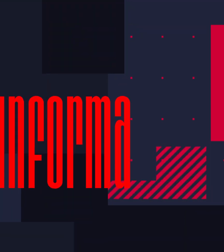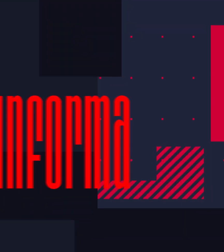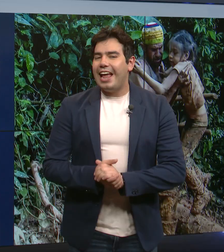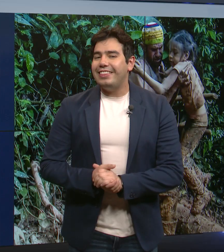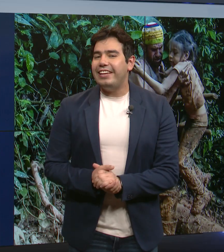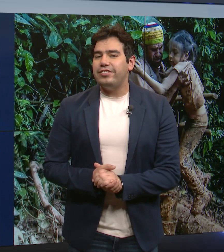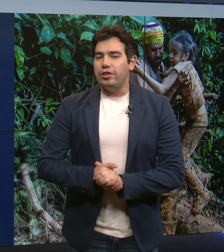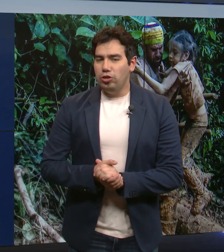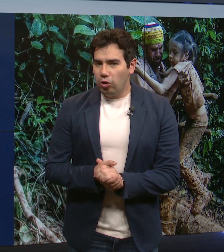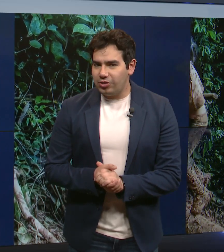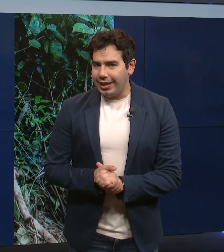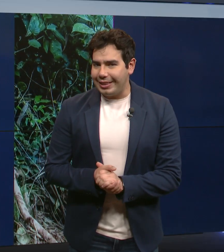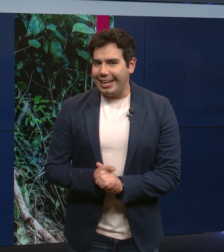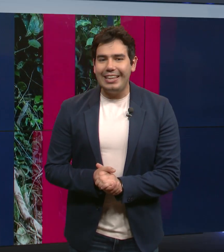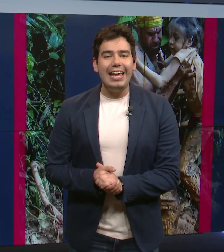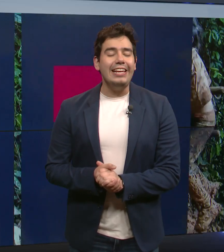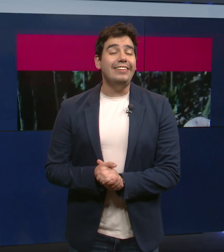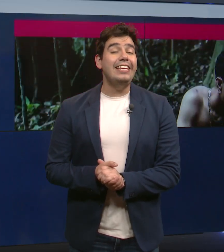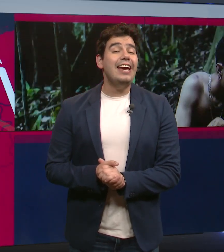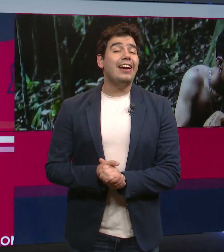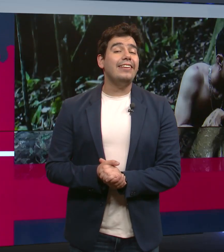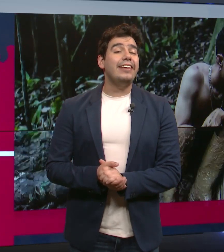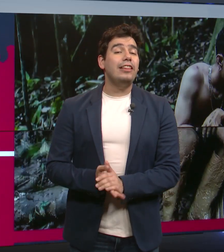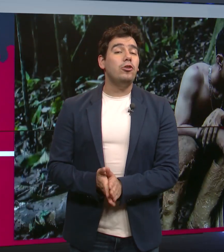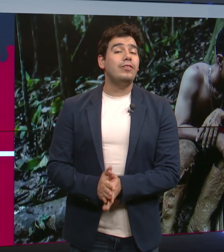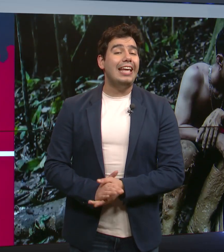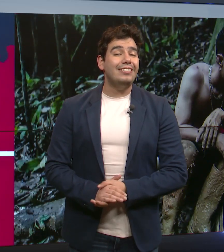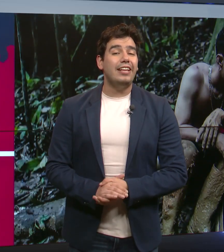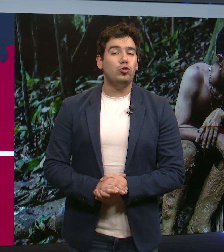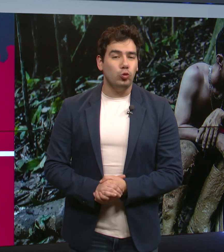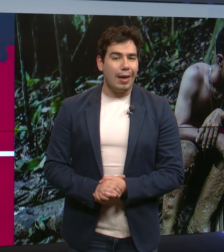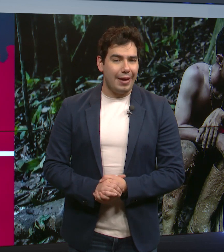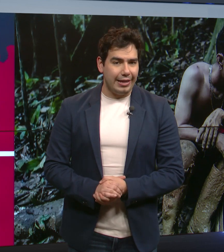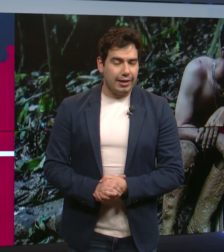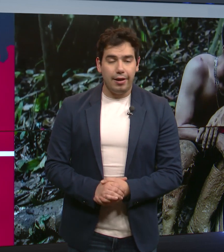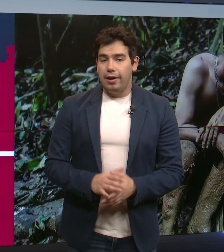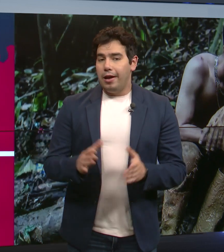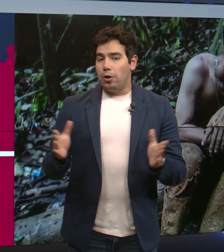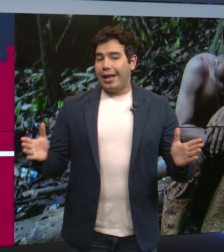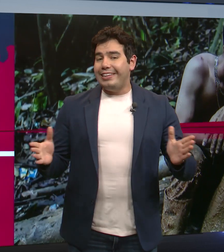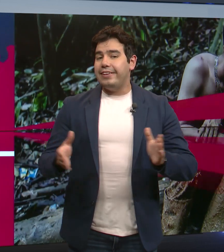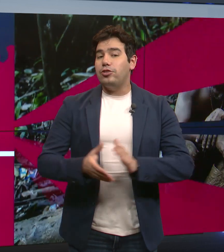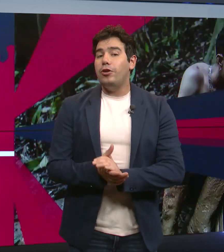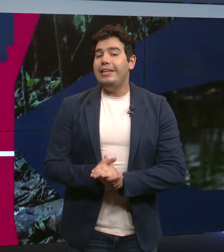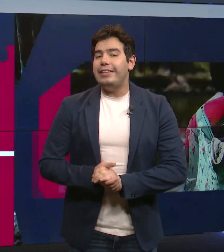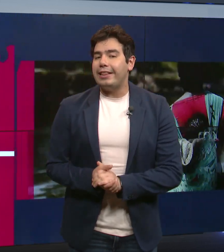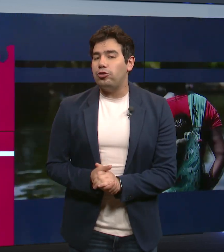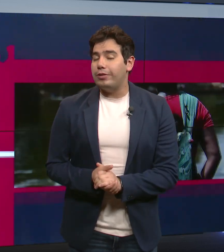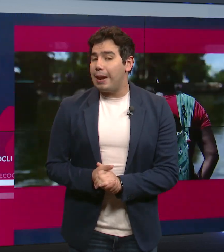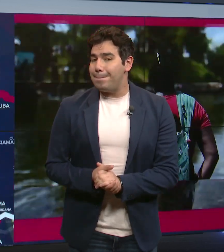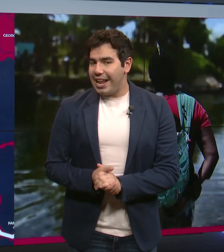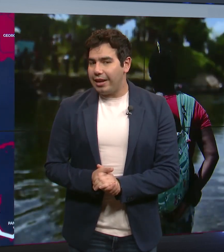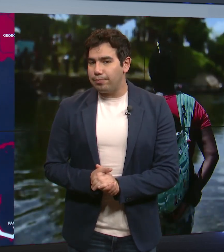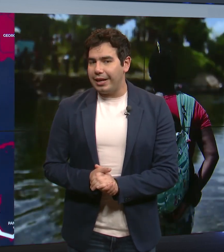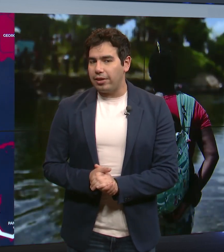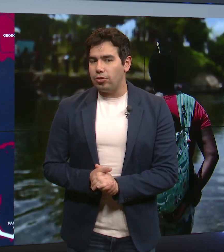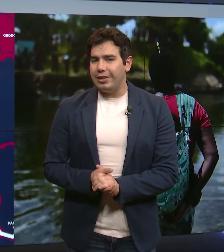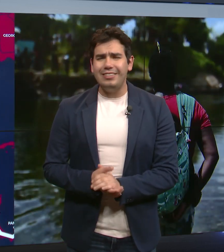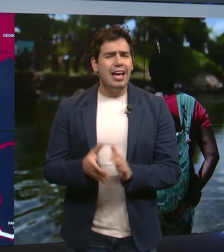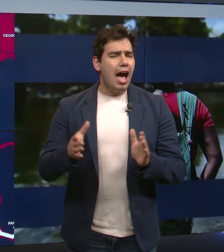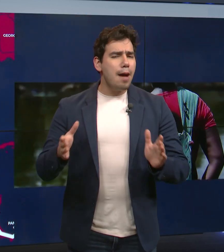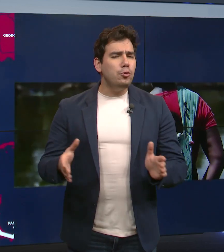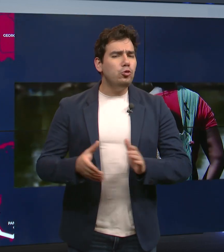flujo de migrantes no se detiene y sigue creciendo desde Sudamérica la organización internacional para las